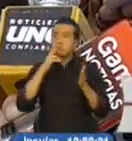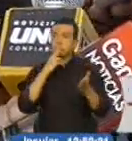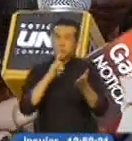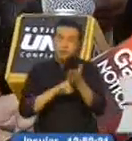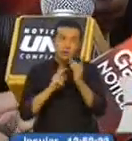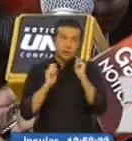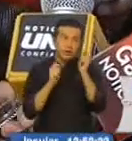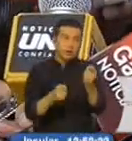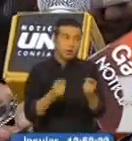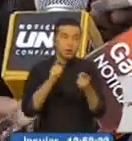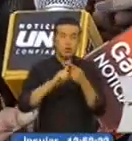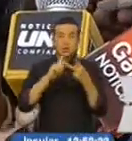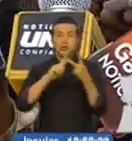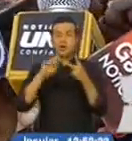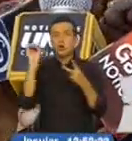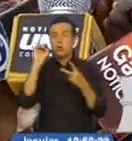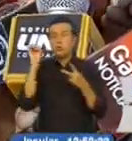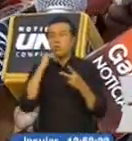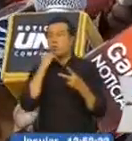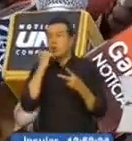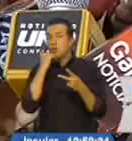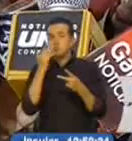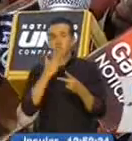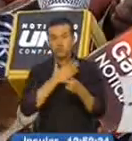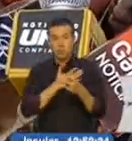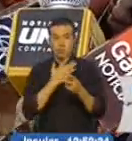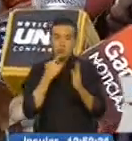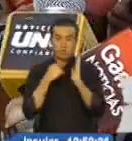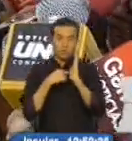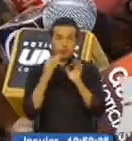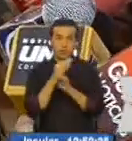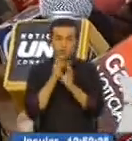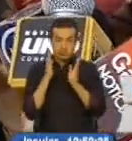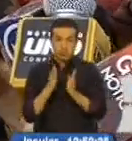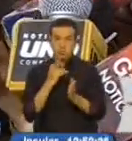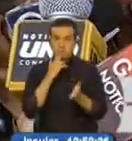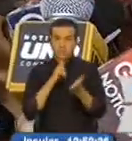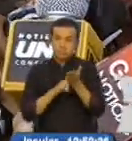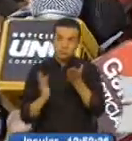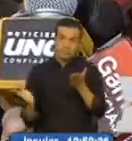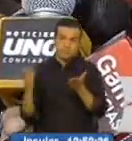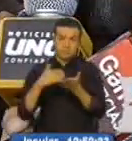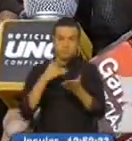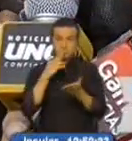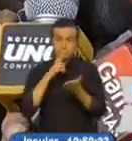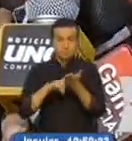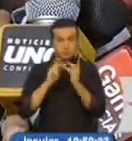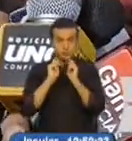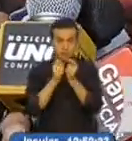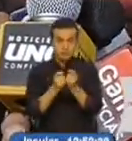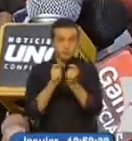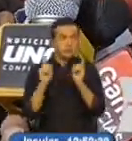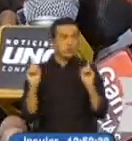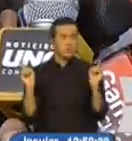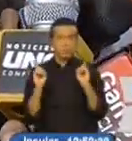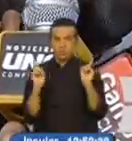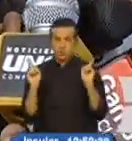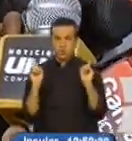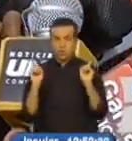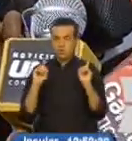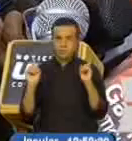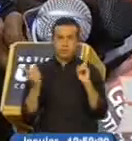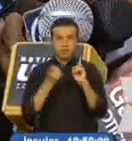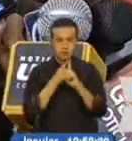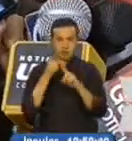carta, es lo que yo haría si yo soy funcionaria y me toca comparecer. No, vamos a